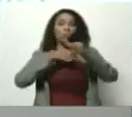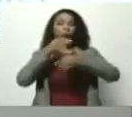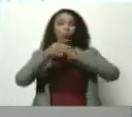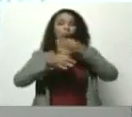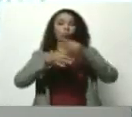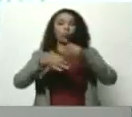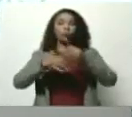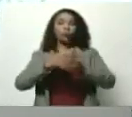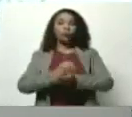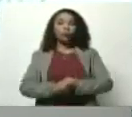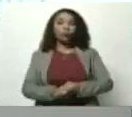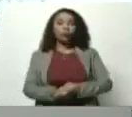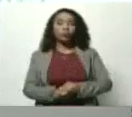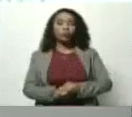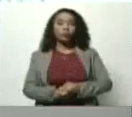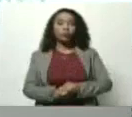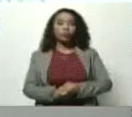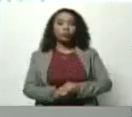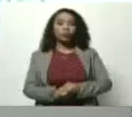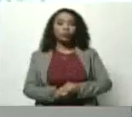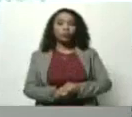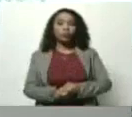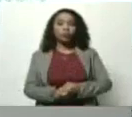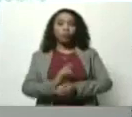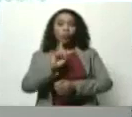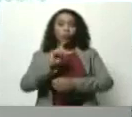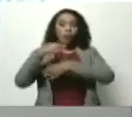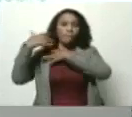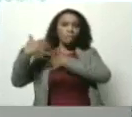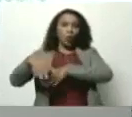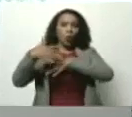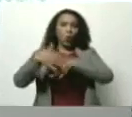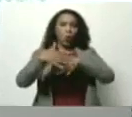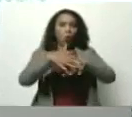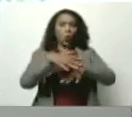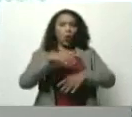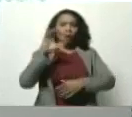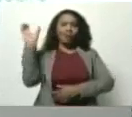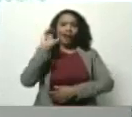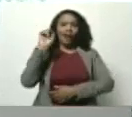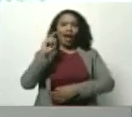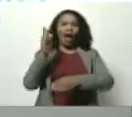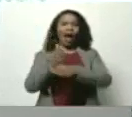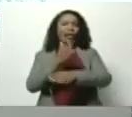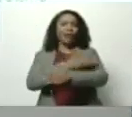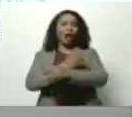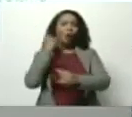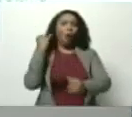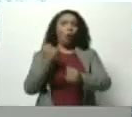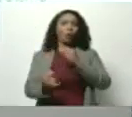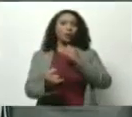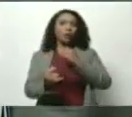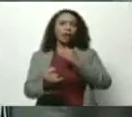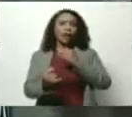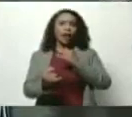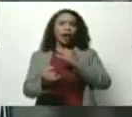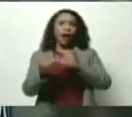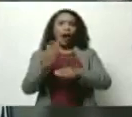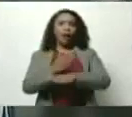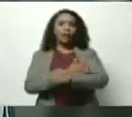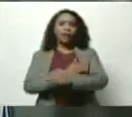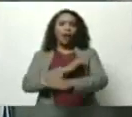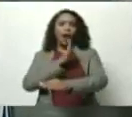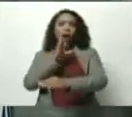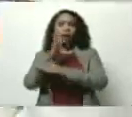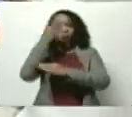más a una marcha en caracas esto fue antes de la última lección antes de irse a cuba para